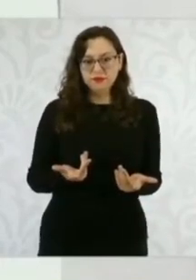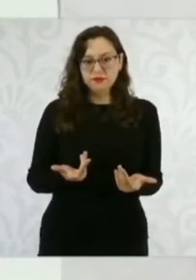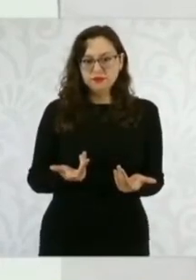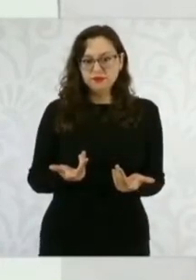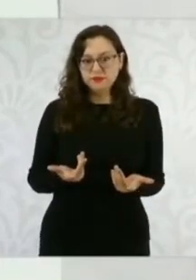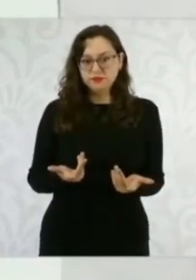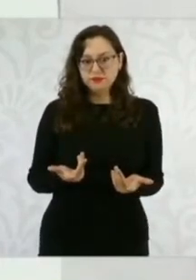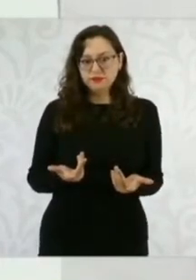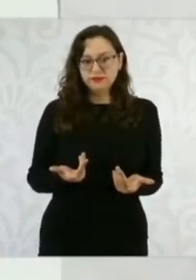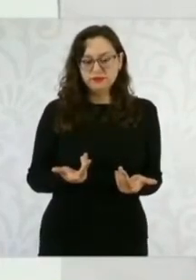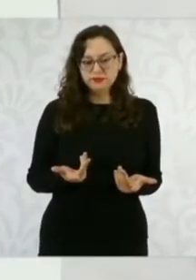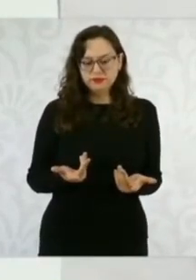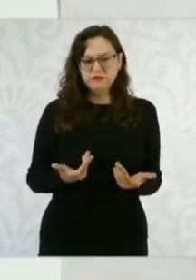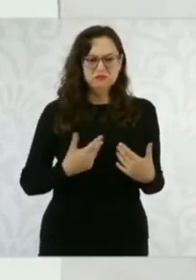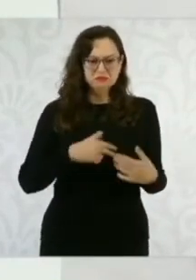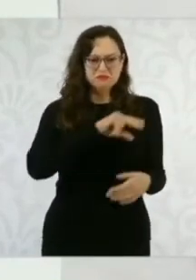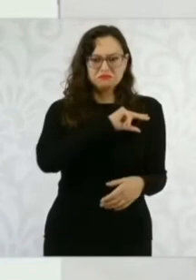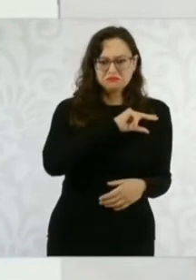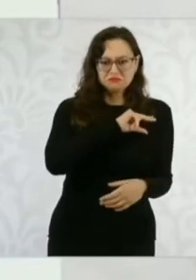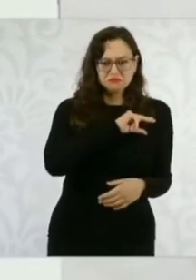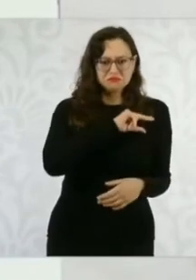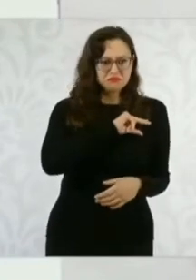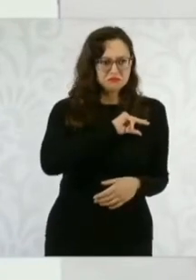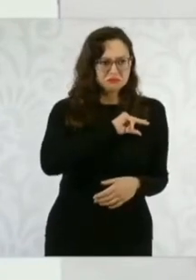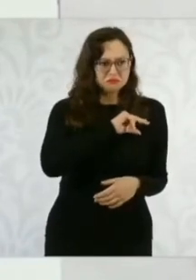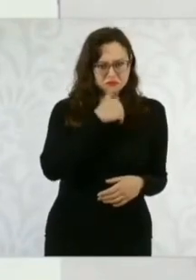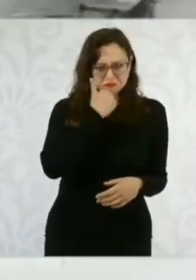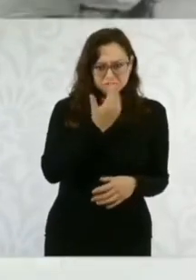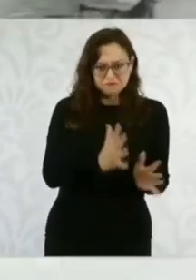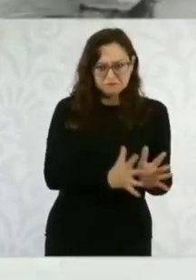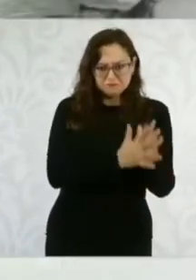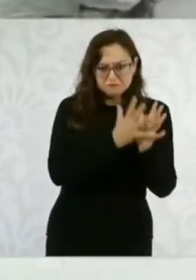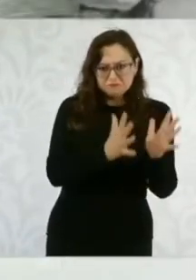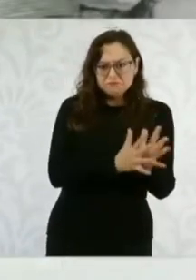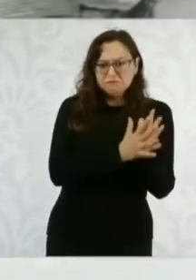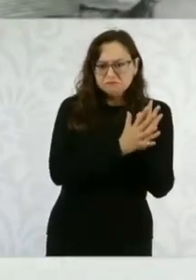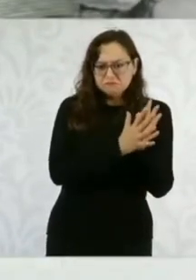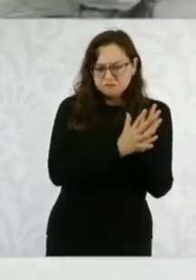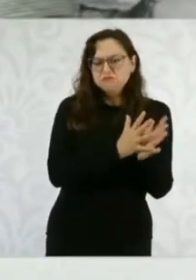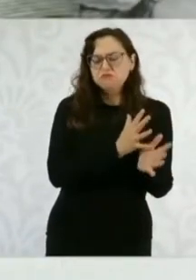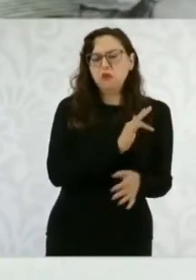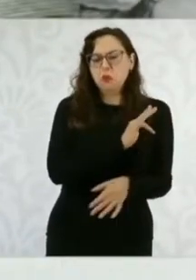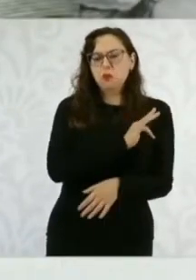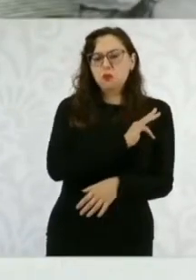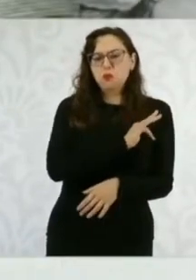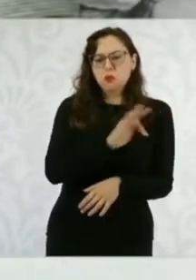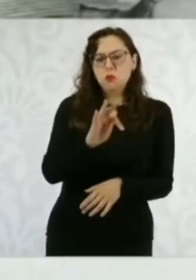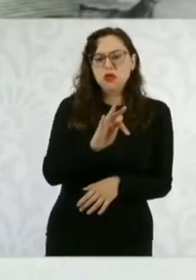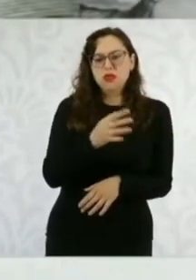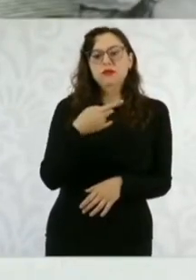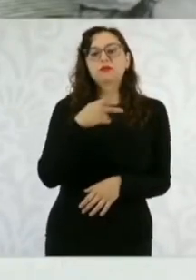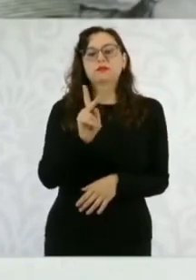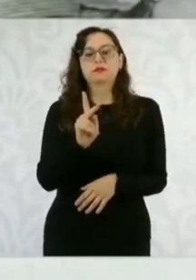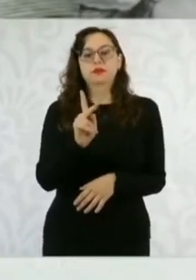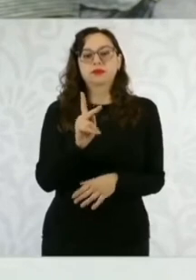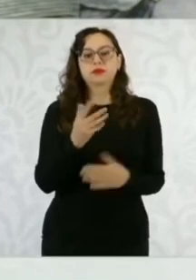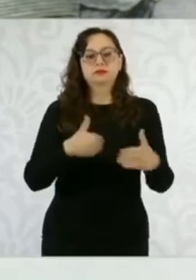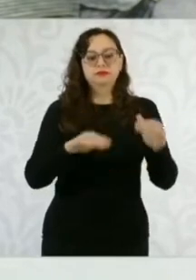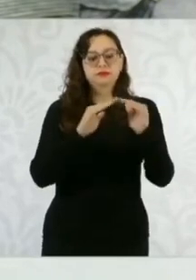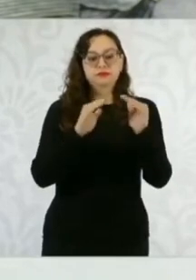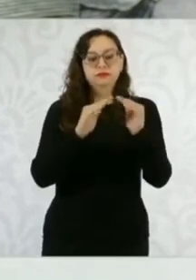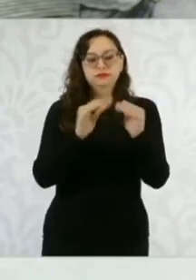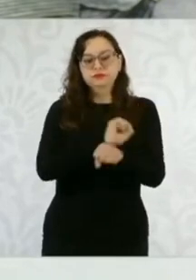también participe la vivienda privada, los desarrolladores privados, sobre todo estatales, sociales de vivienda, pero hacer